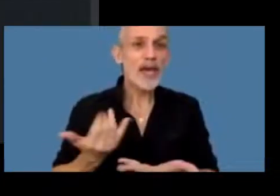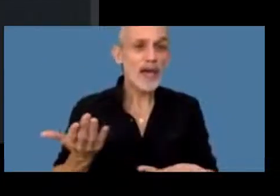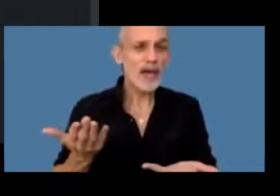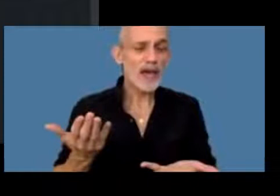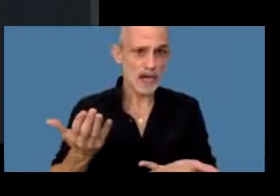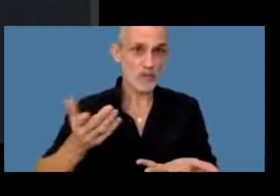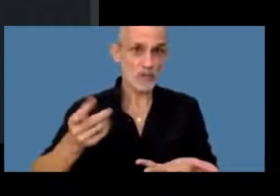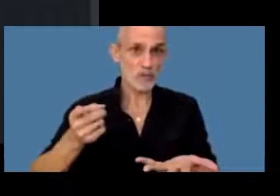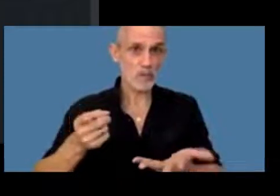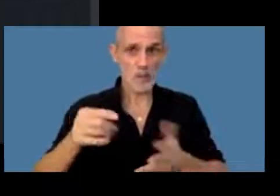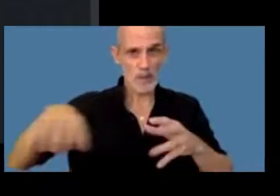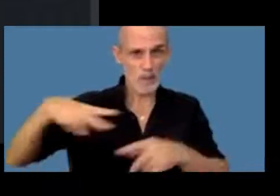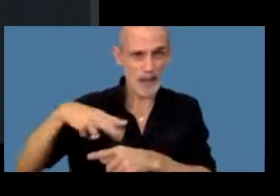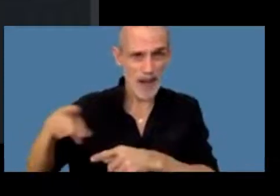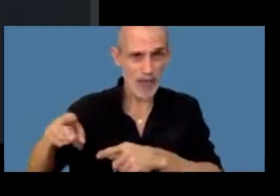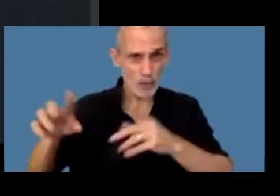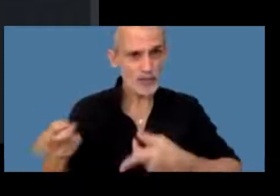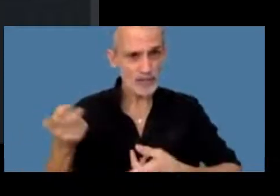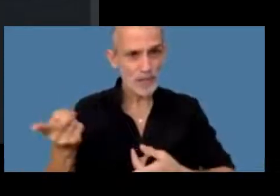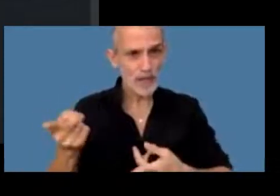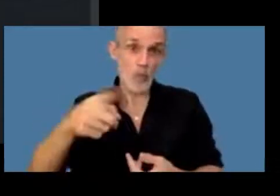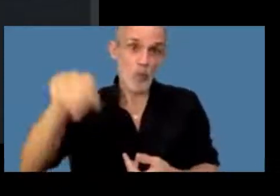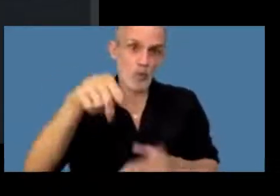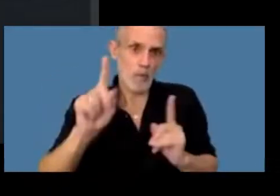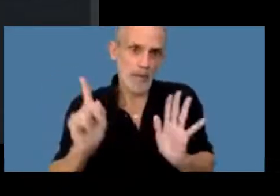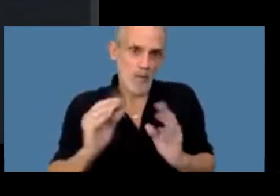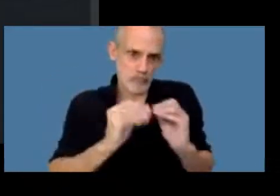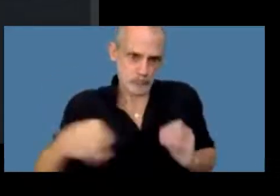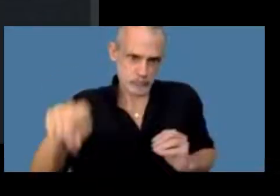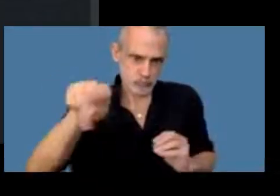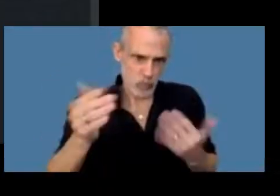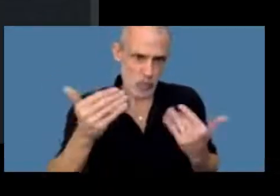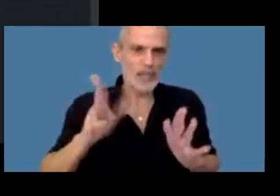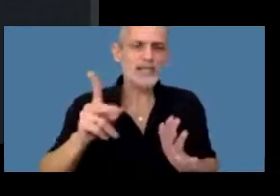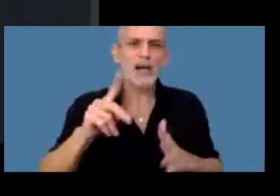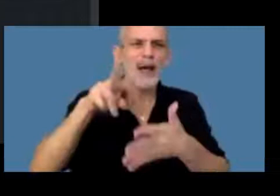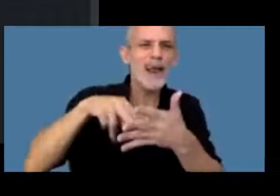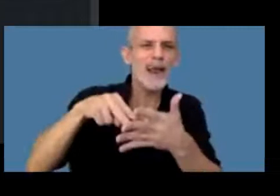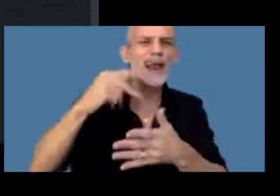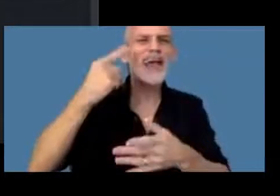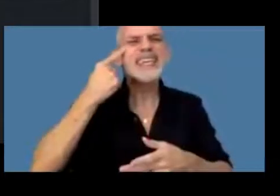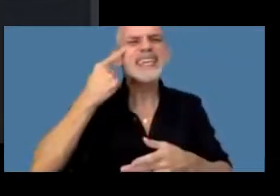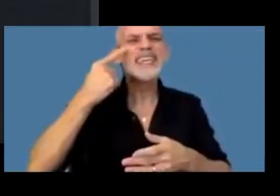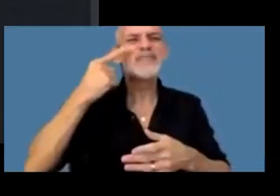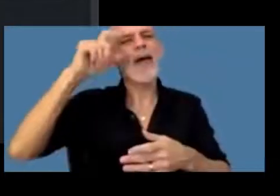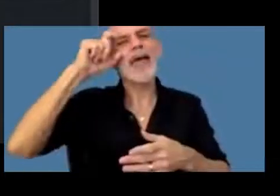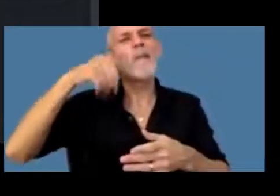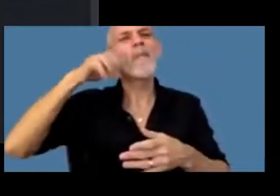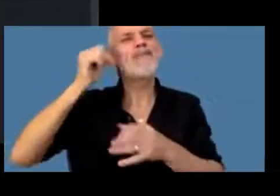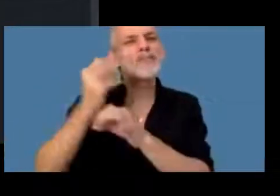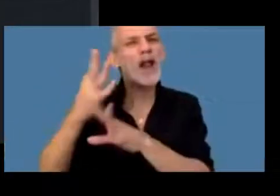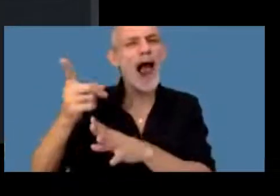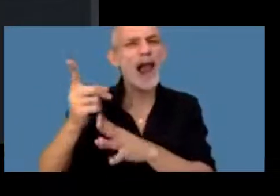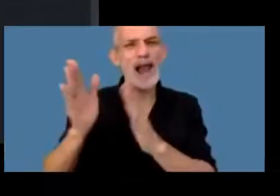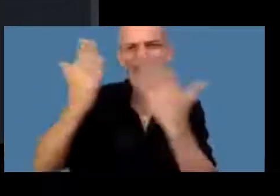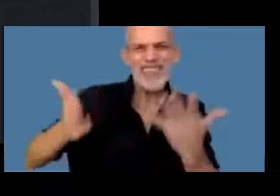sector privado, incluso quizás también de ustedes mismos, ¿no? Es leer y profesional o algún medio, digamos, en donde uno tenga